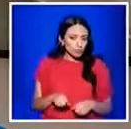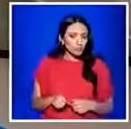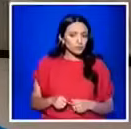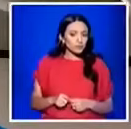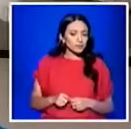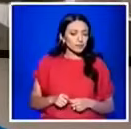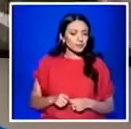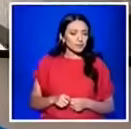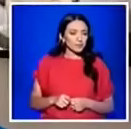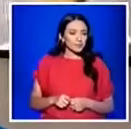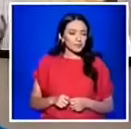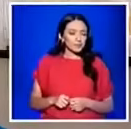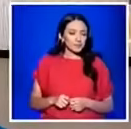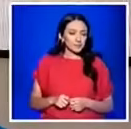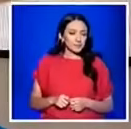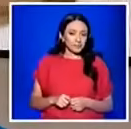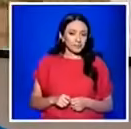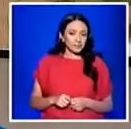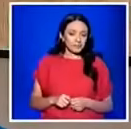Iñaquito?